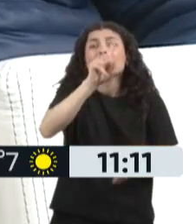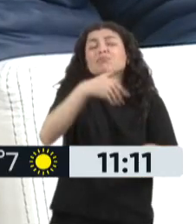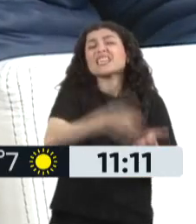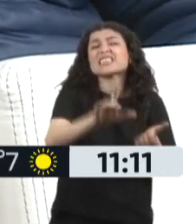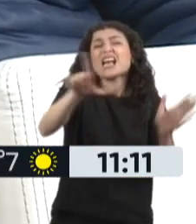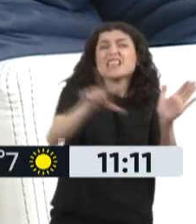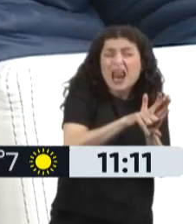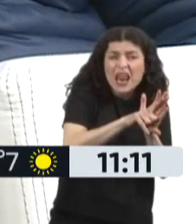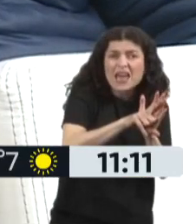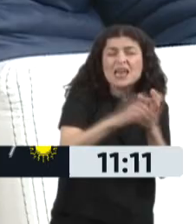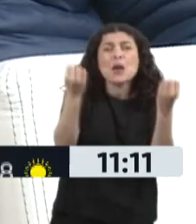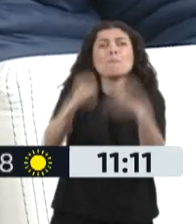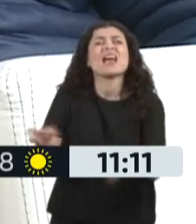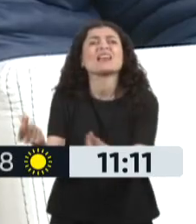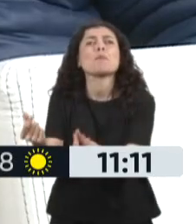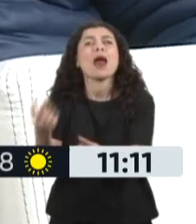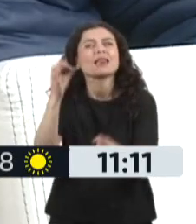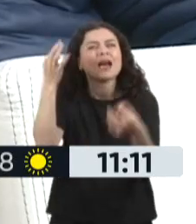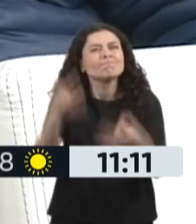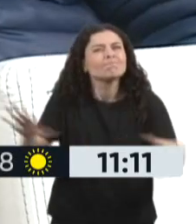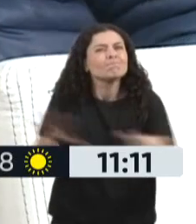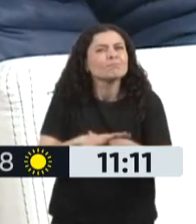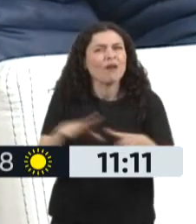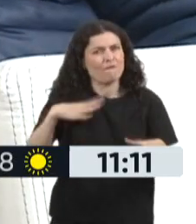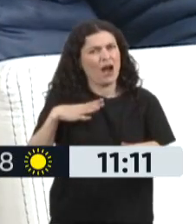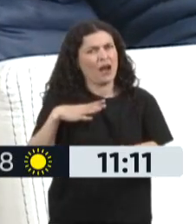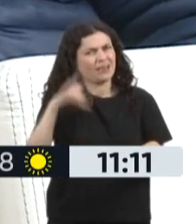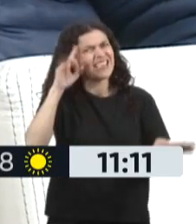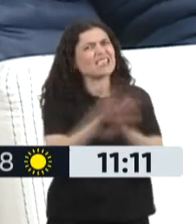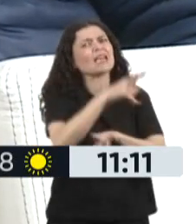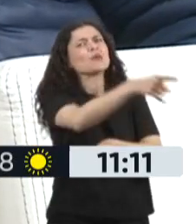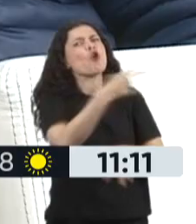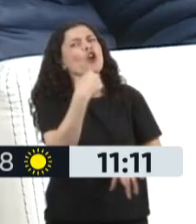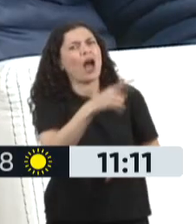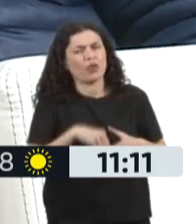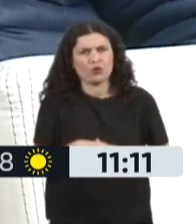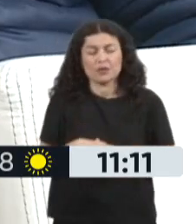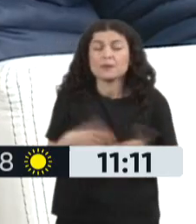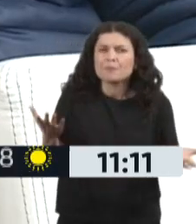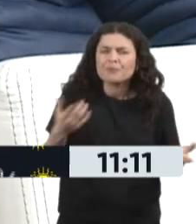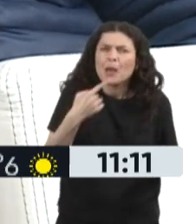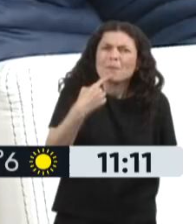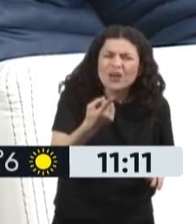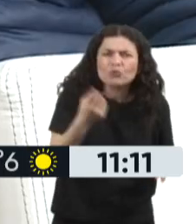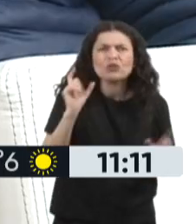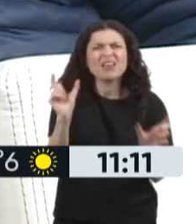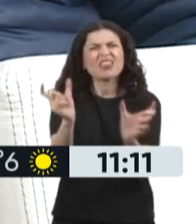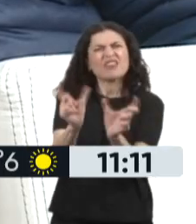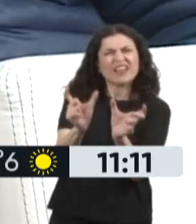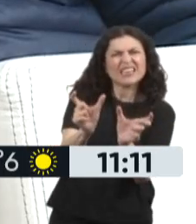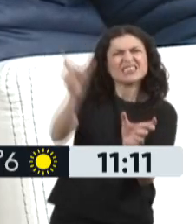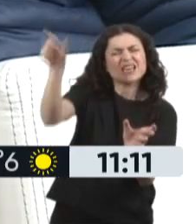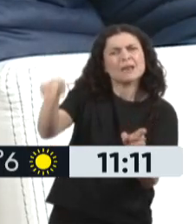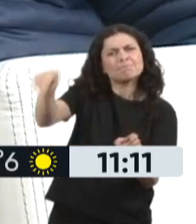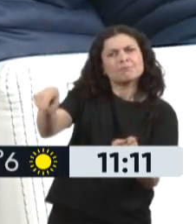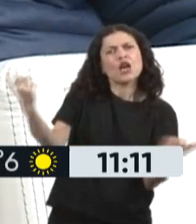concreto, ¿se va a dar un cálculo preciso? ¿Por qué esta diferencia entre